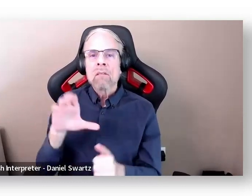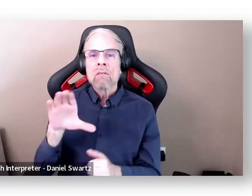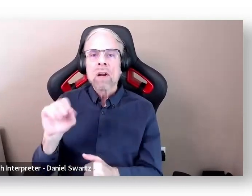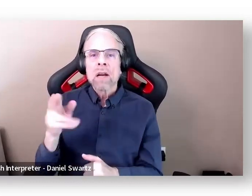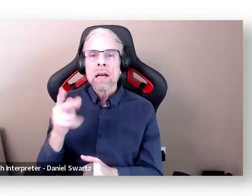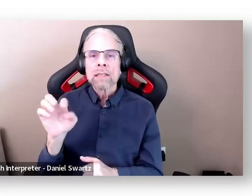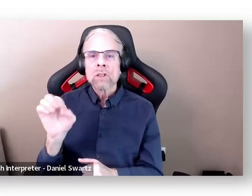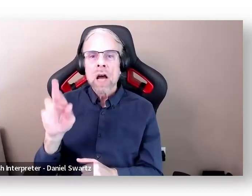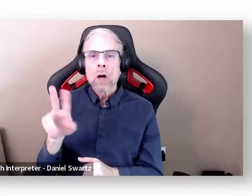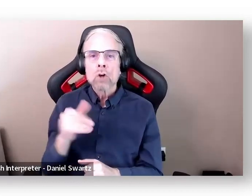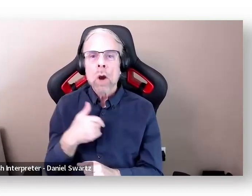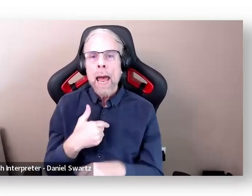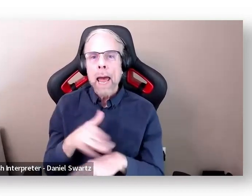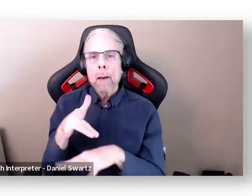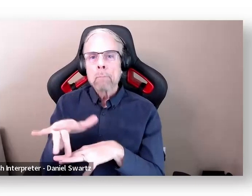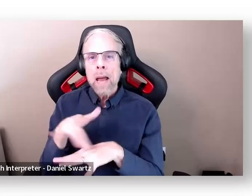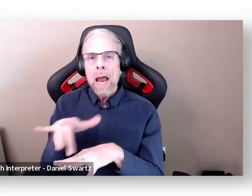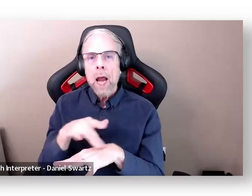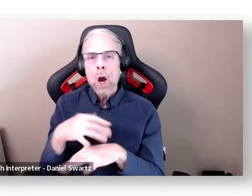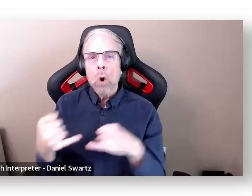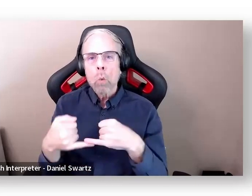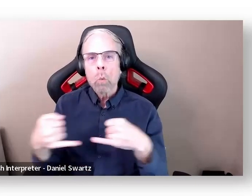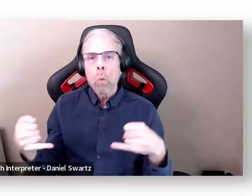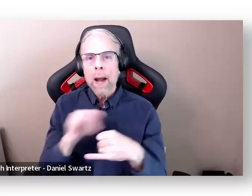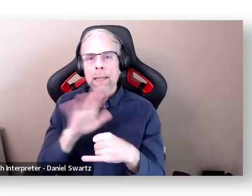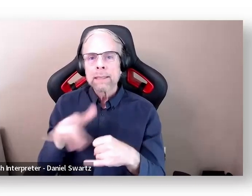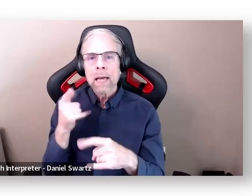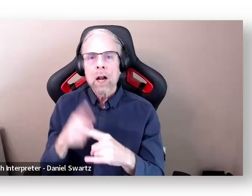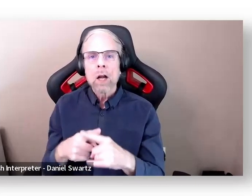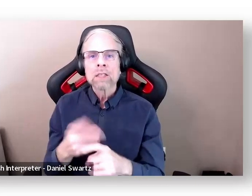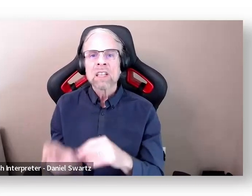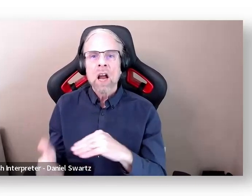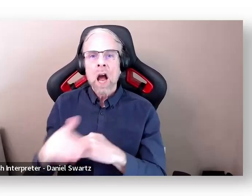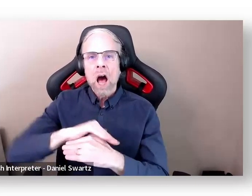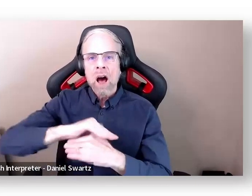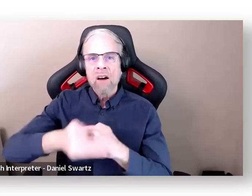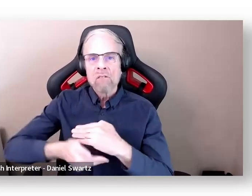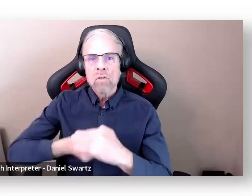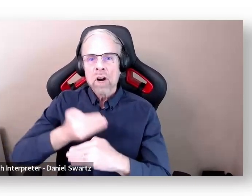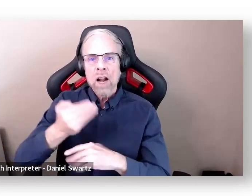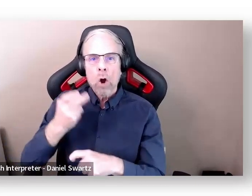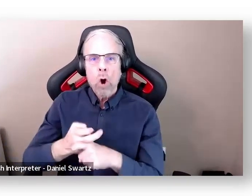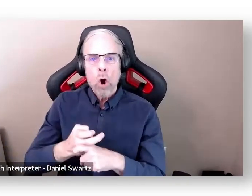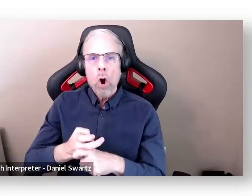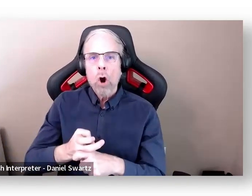El conductor cubierto tiene un cable descubierto en el centro, pero en realidad esta cubierta tiene